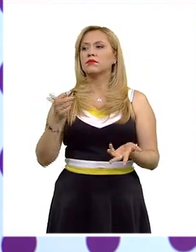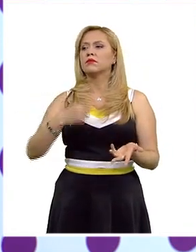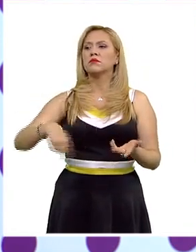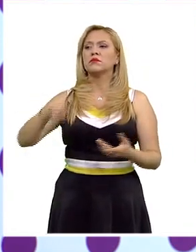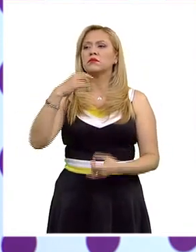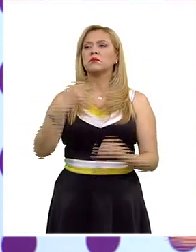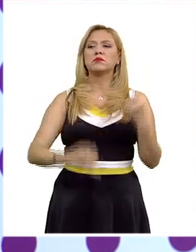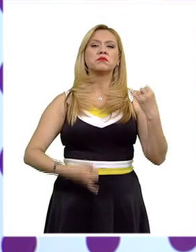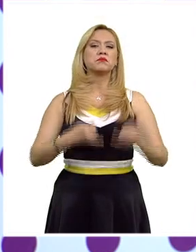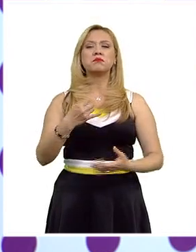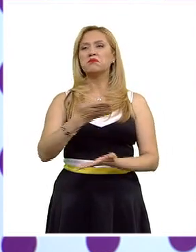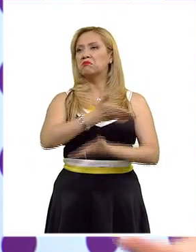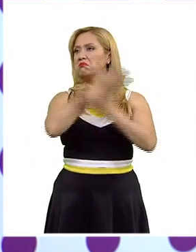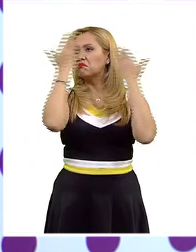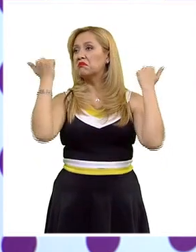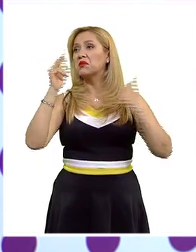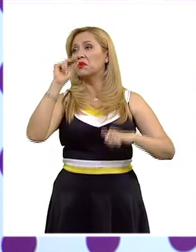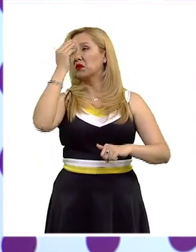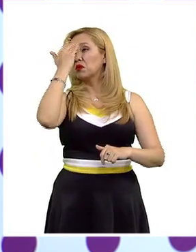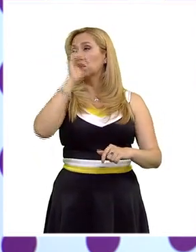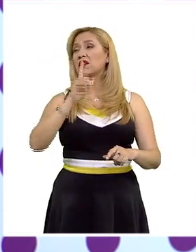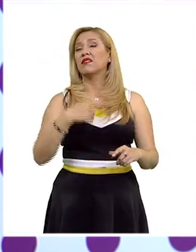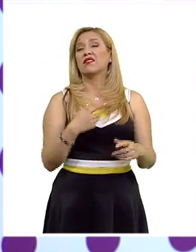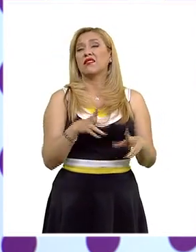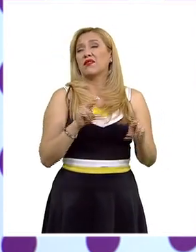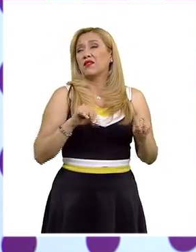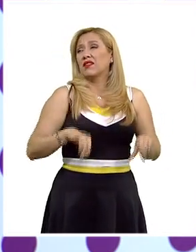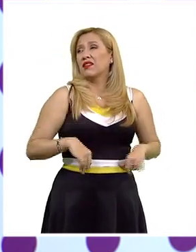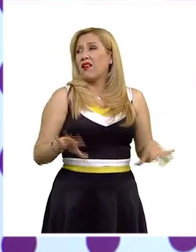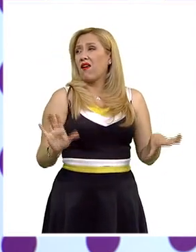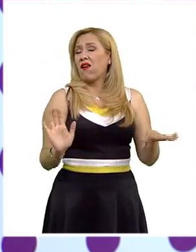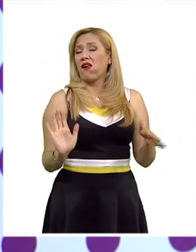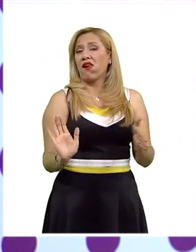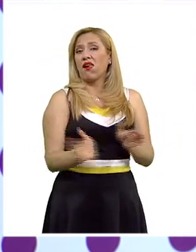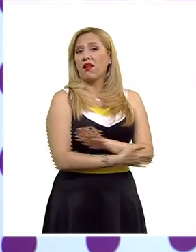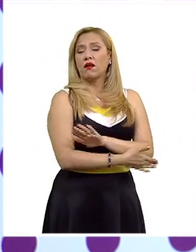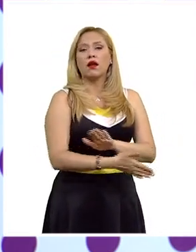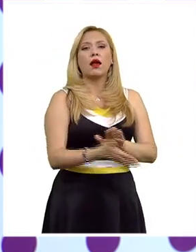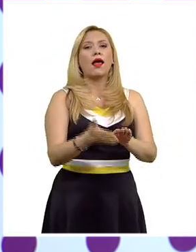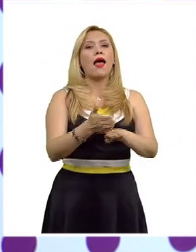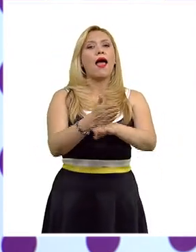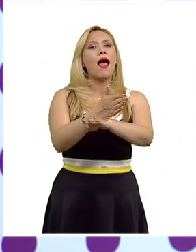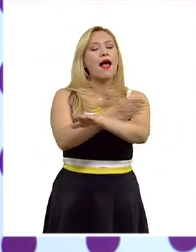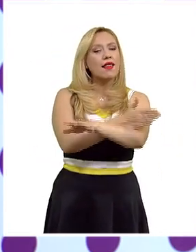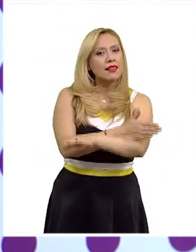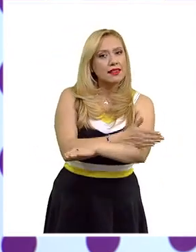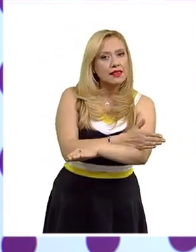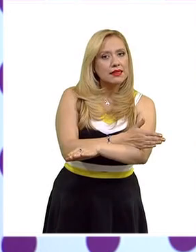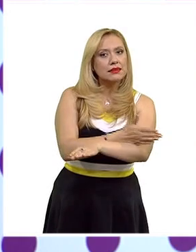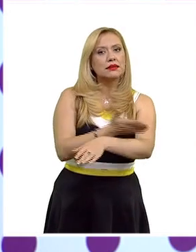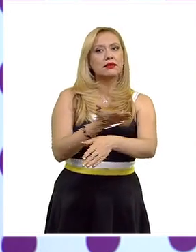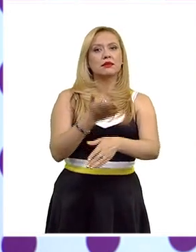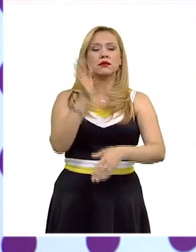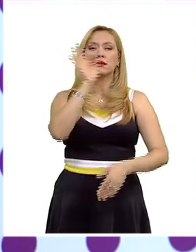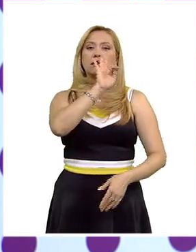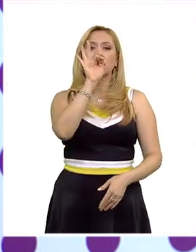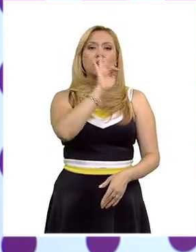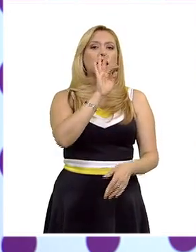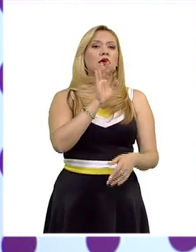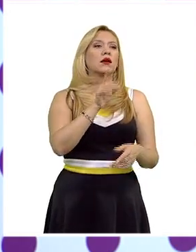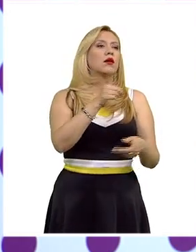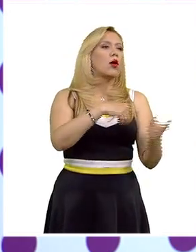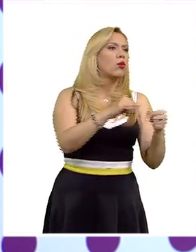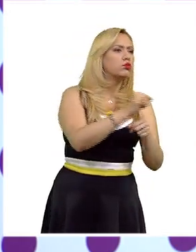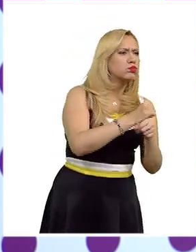operadores jurídicos ignoran o no les importan, son las medidas cautelares, que mientras se averigua, mientras se decide